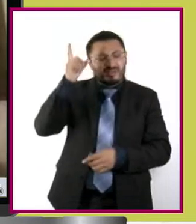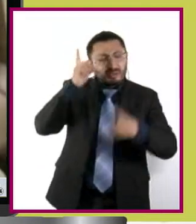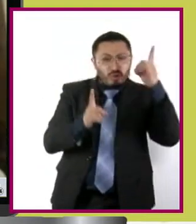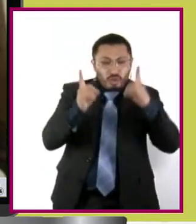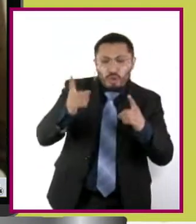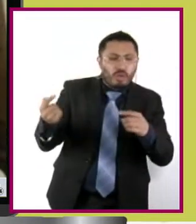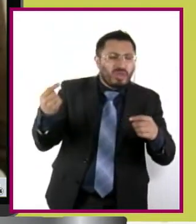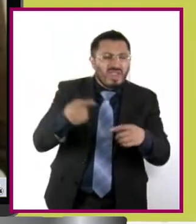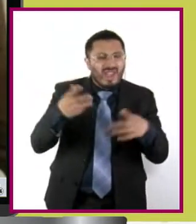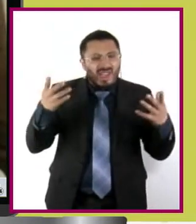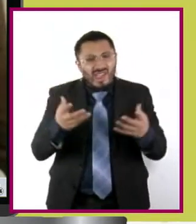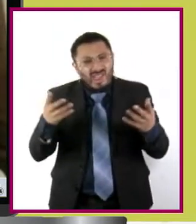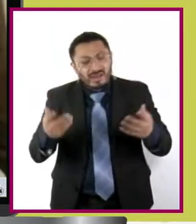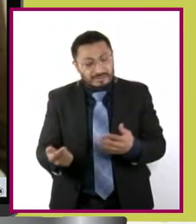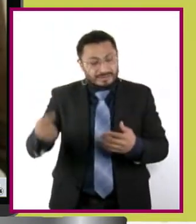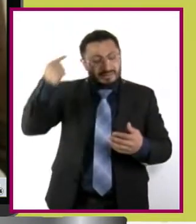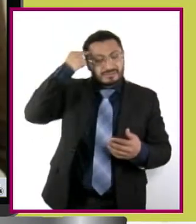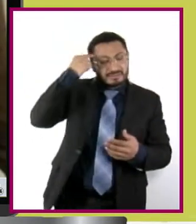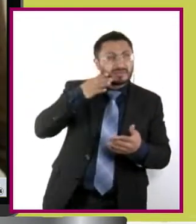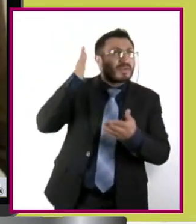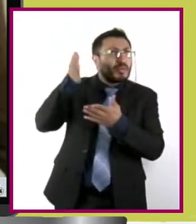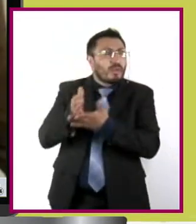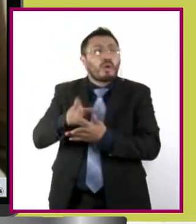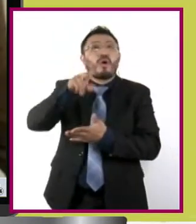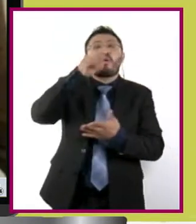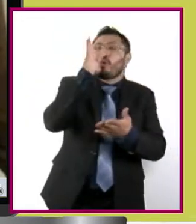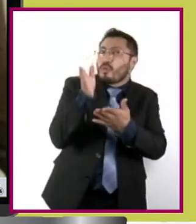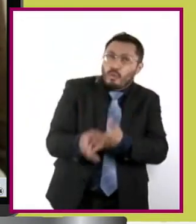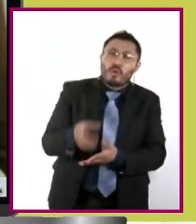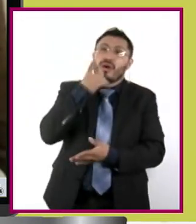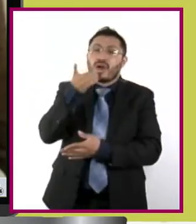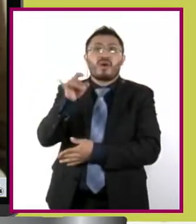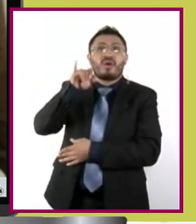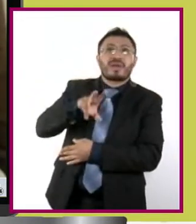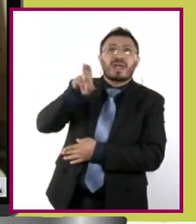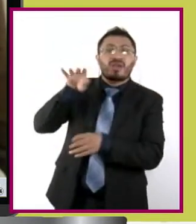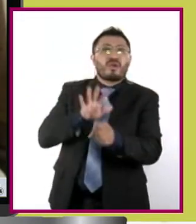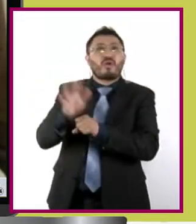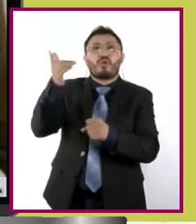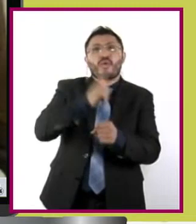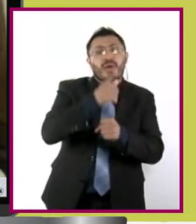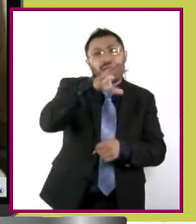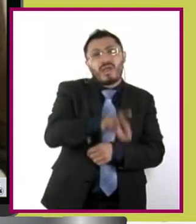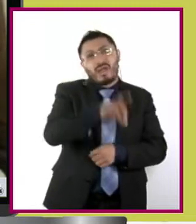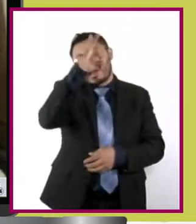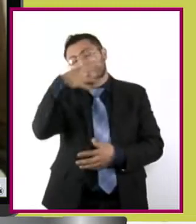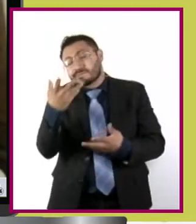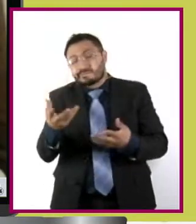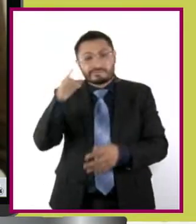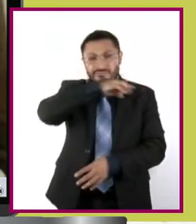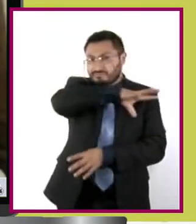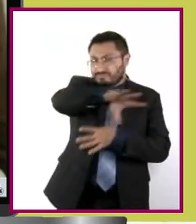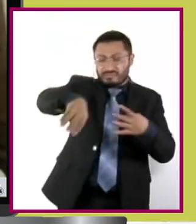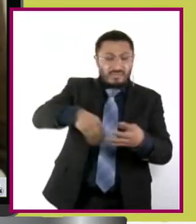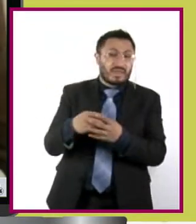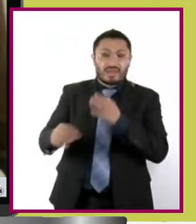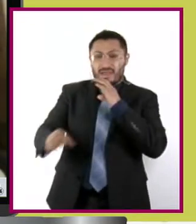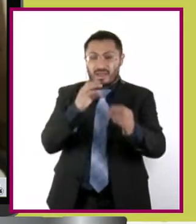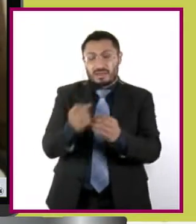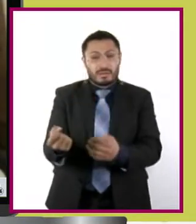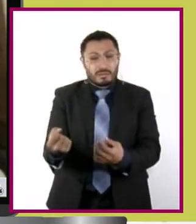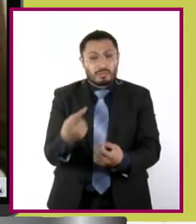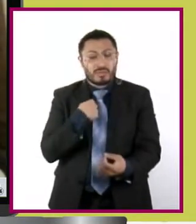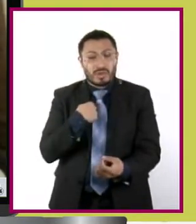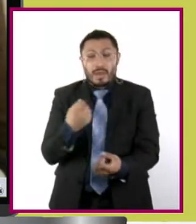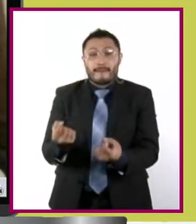¿qué hacemos? ¿Iré o no? ¿Le digo que sí o que no? ¿Qué carrera voy a escoger? Esa comunicación es